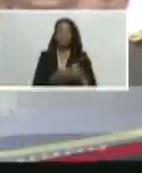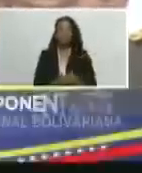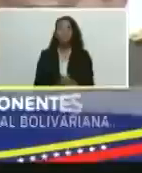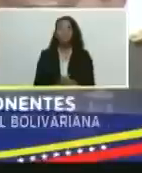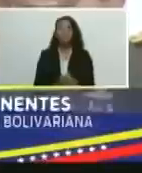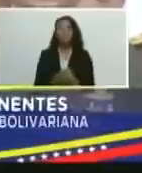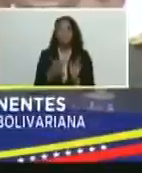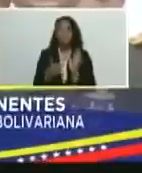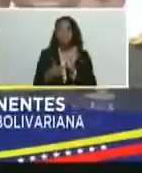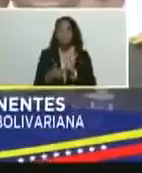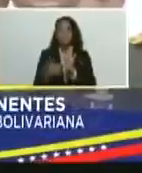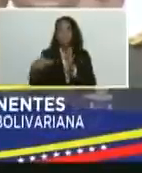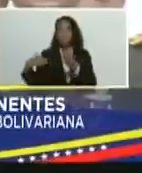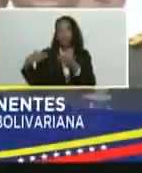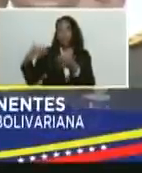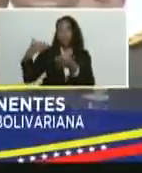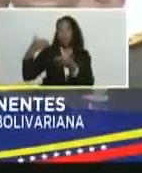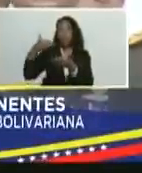producto